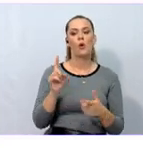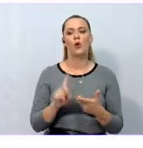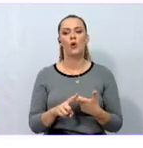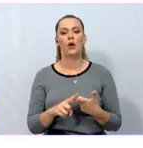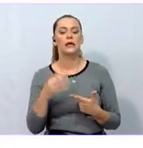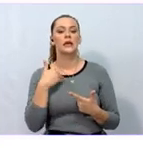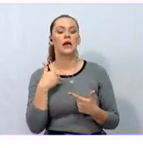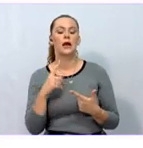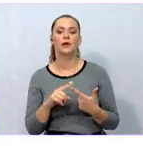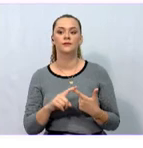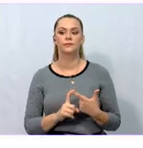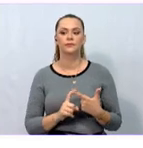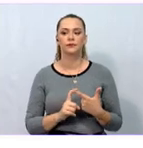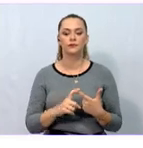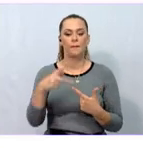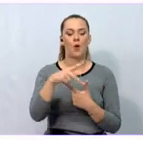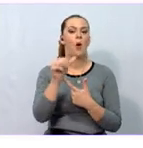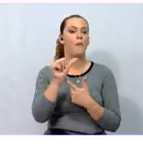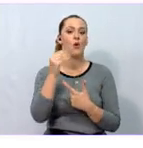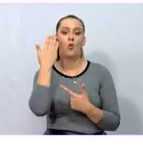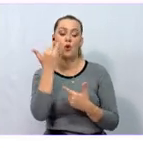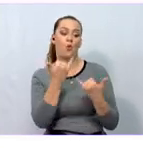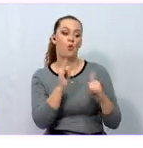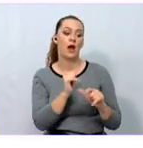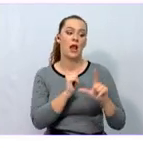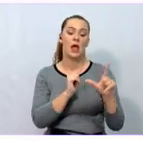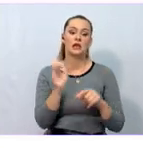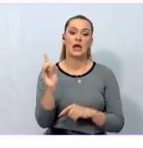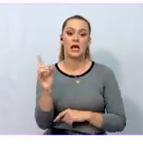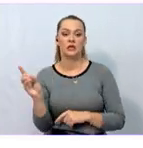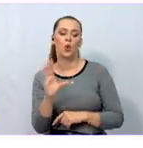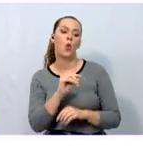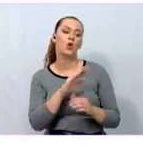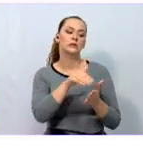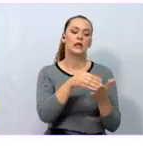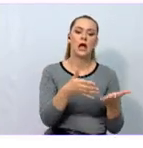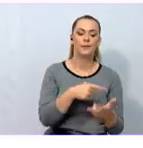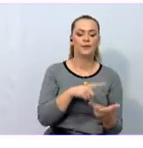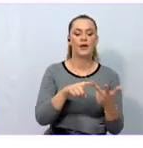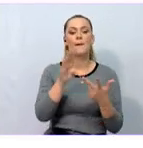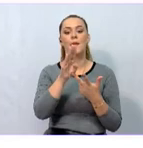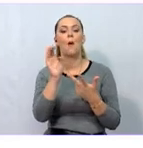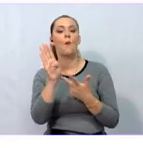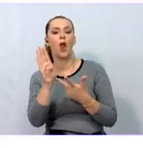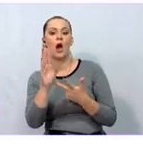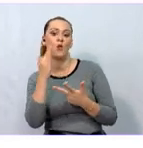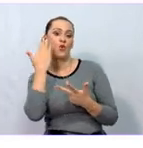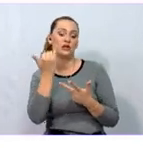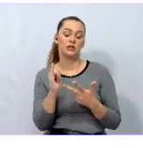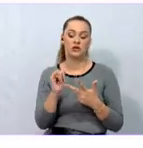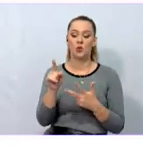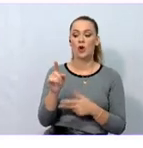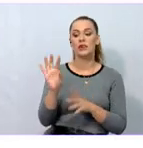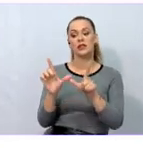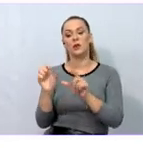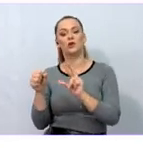tenés a Paulo arboy no sabes si te va a jugar de lateral derecho te va a jugar de Central tenés a Ryan Bolaños que no sabes si va a ser